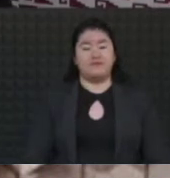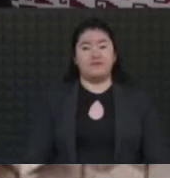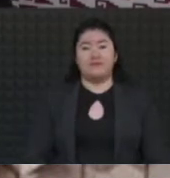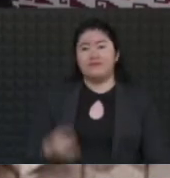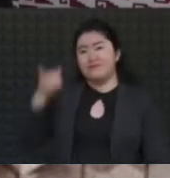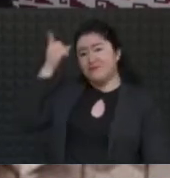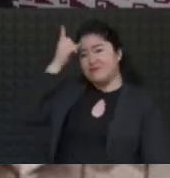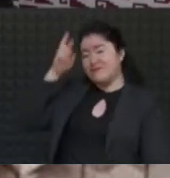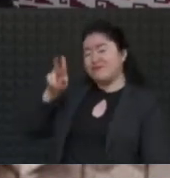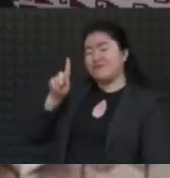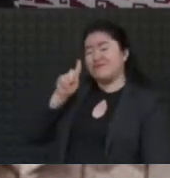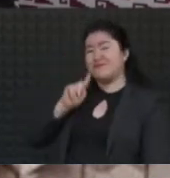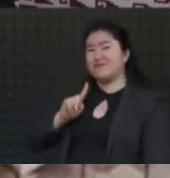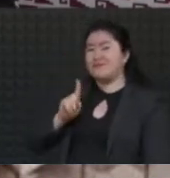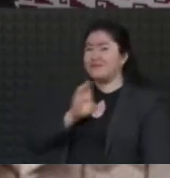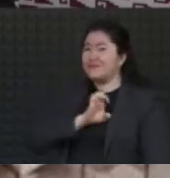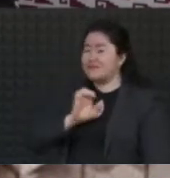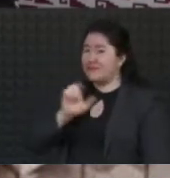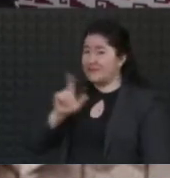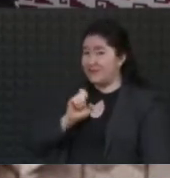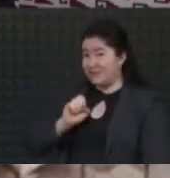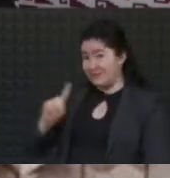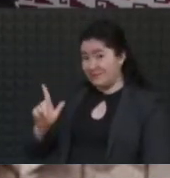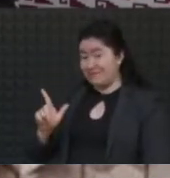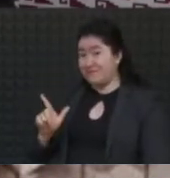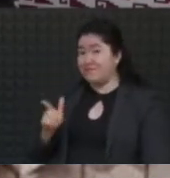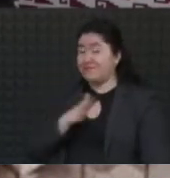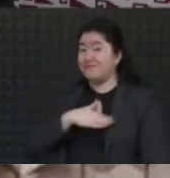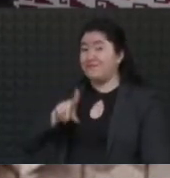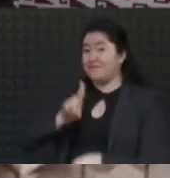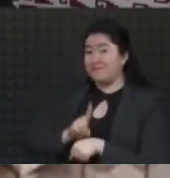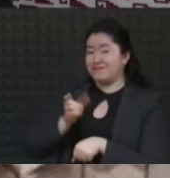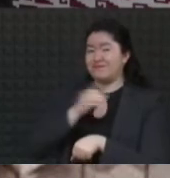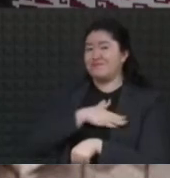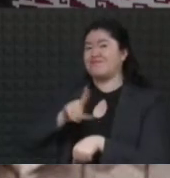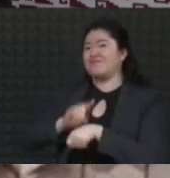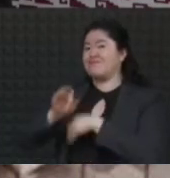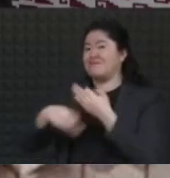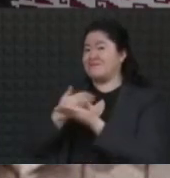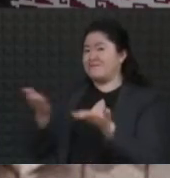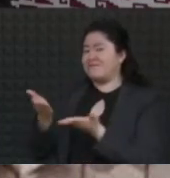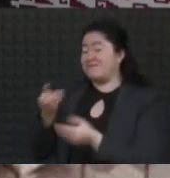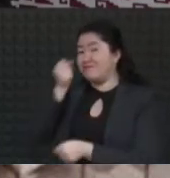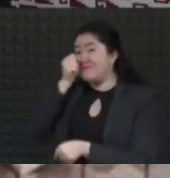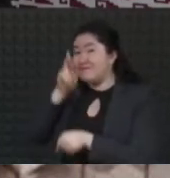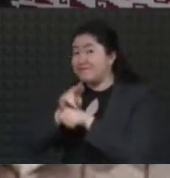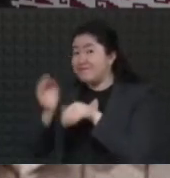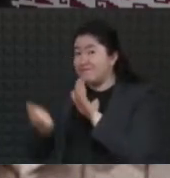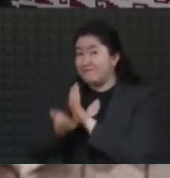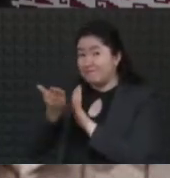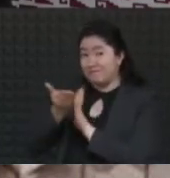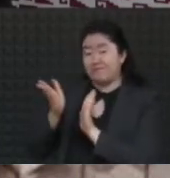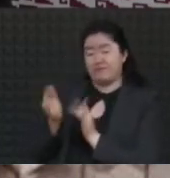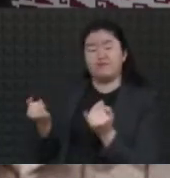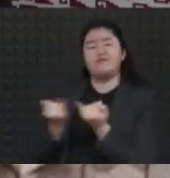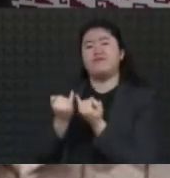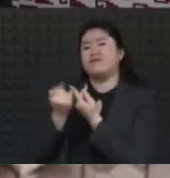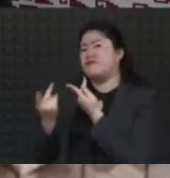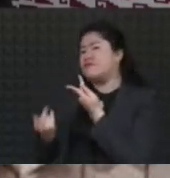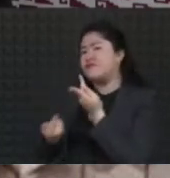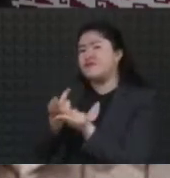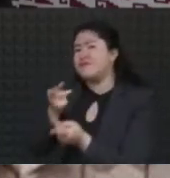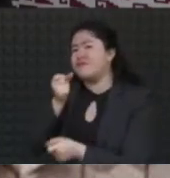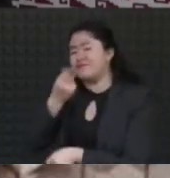Doctora, ¿qué tal? Muy buenos días a todos. Aprovechando también que está el secretario de Obras, preguntarle sobre estas obras que se van a realizar